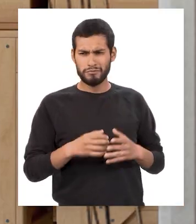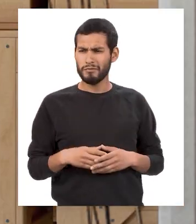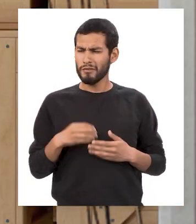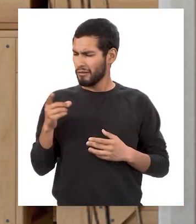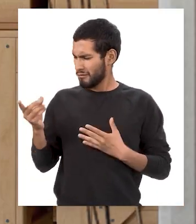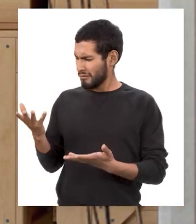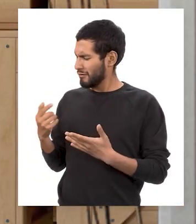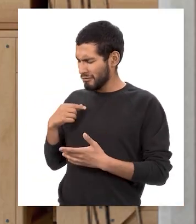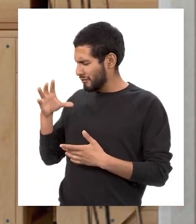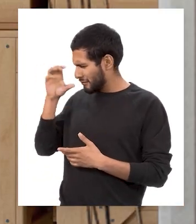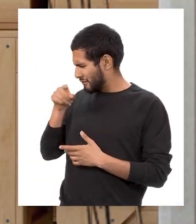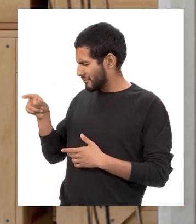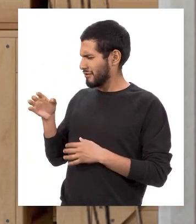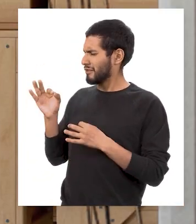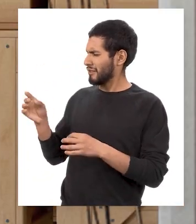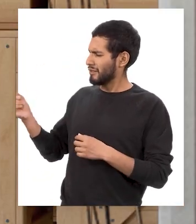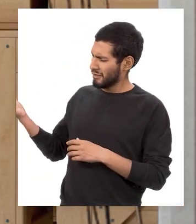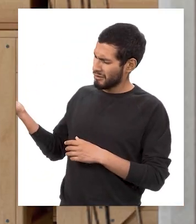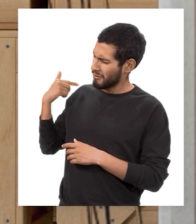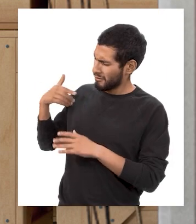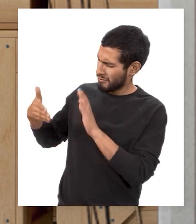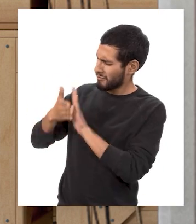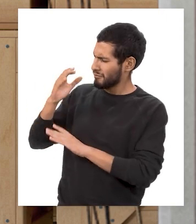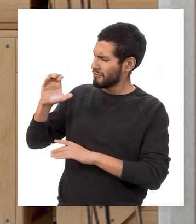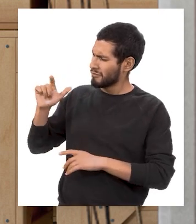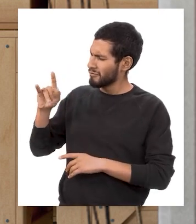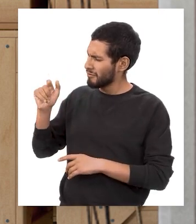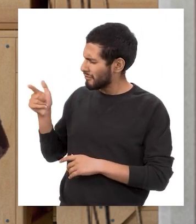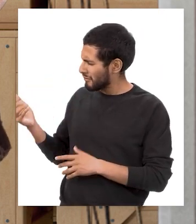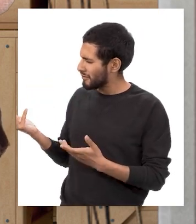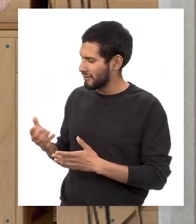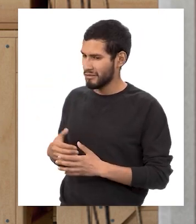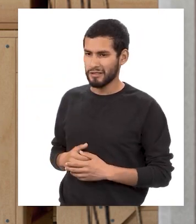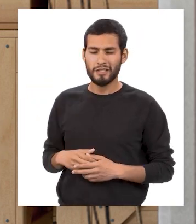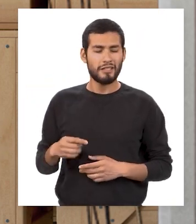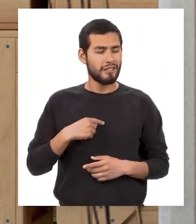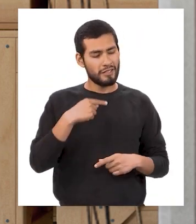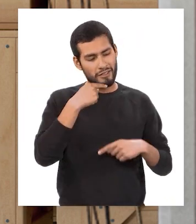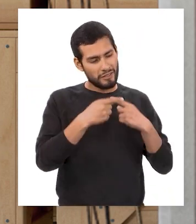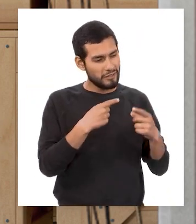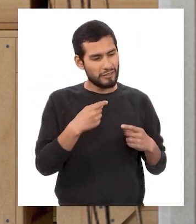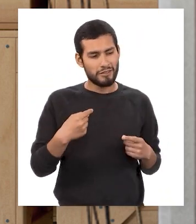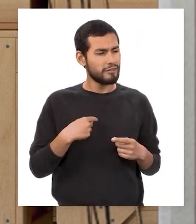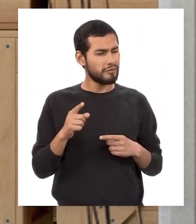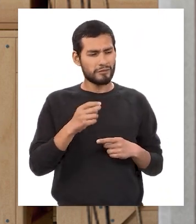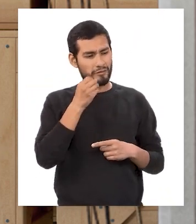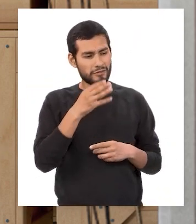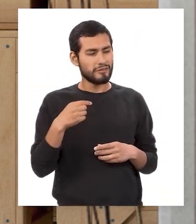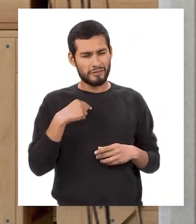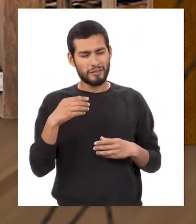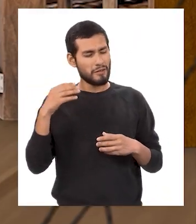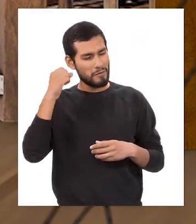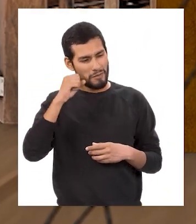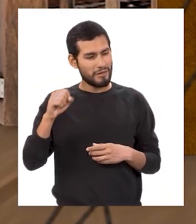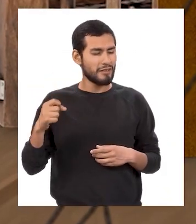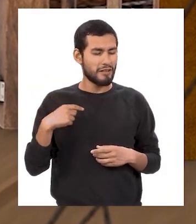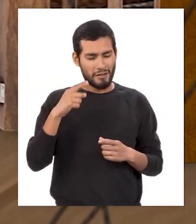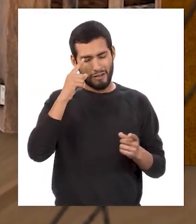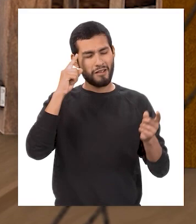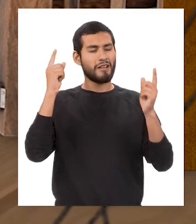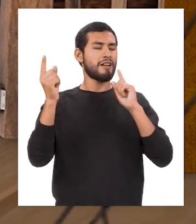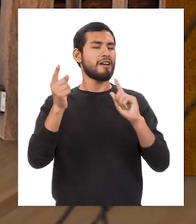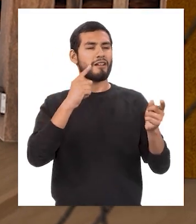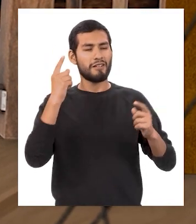es posible que no lo haya visto desde que salimos de Calcuta? Bueno, debo decirle que no se me ha dado muy bien este viaje.